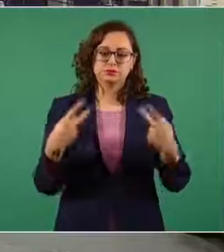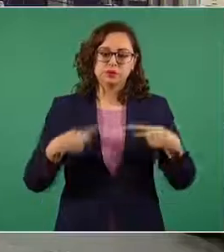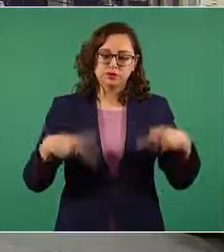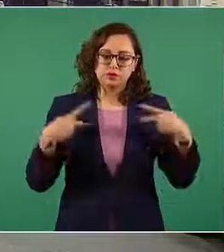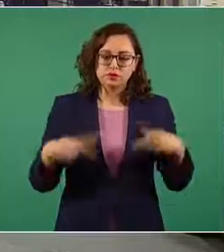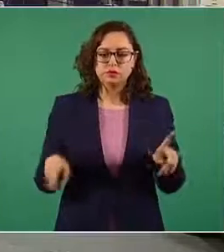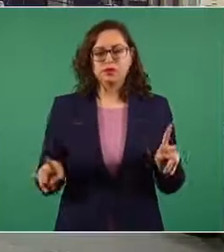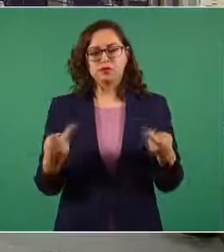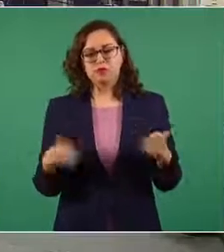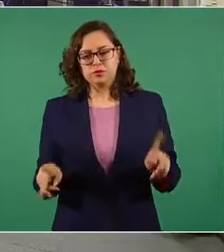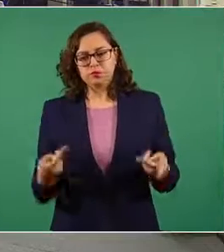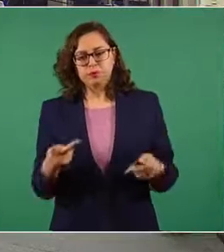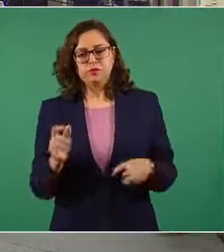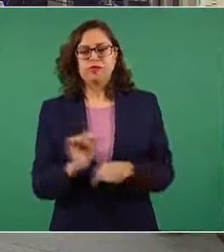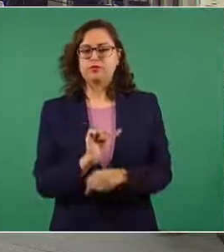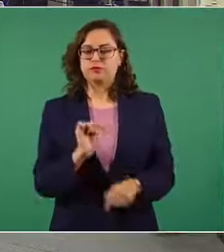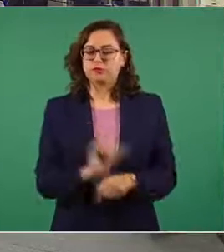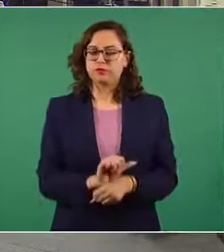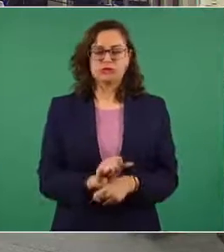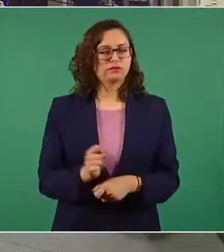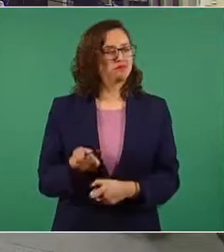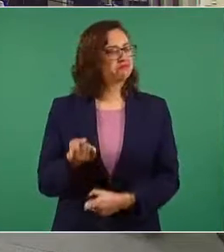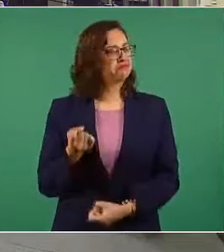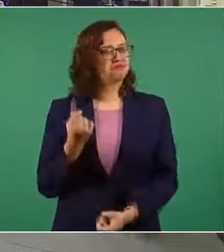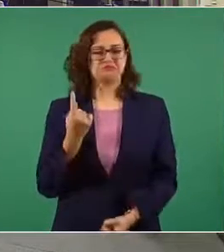distribuidores, los que se oponen,